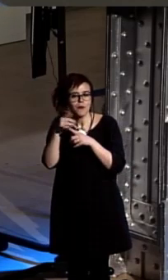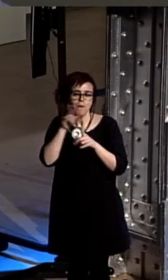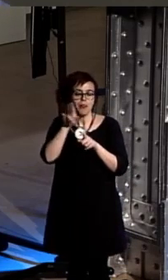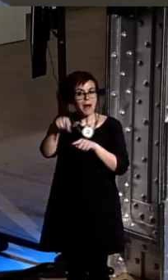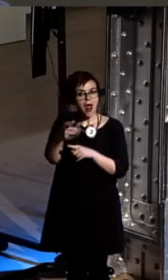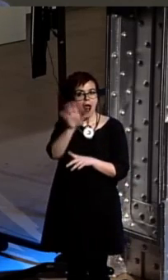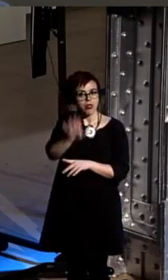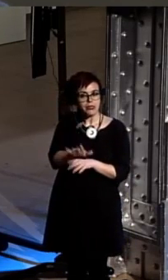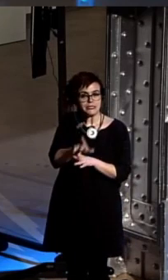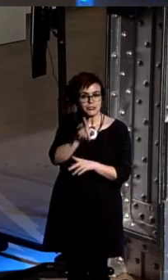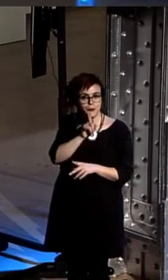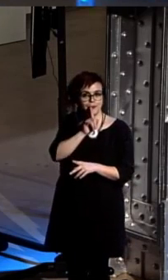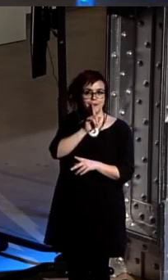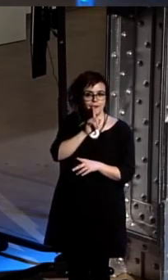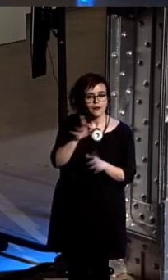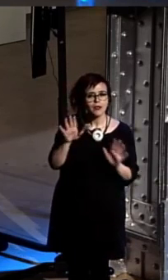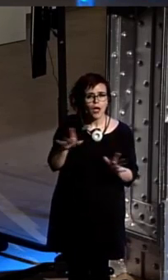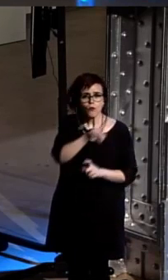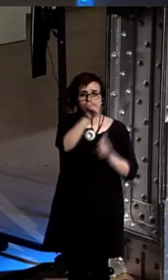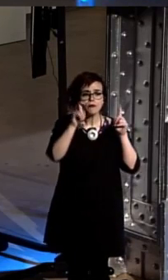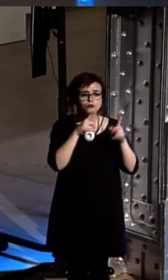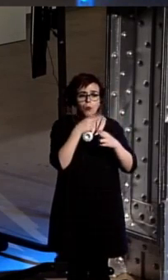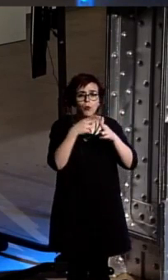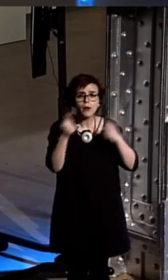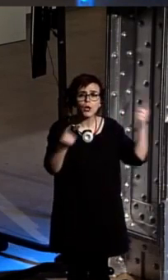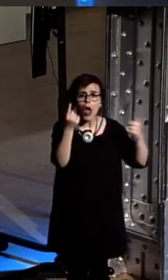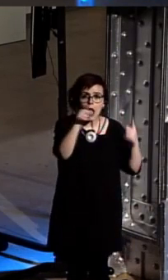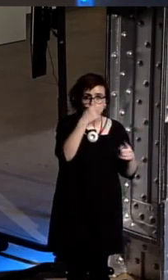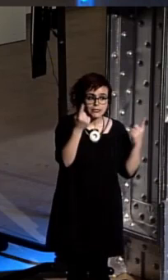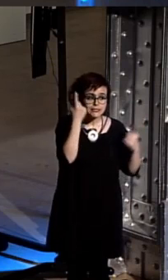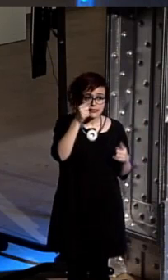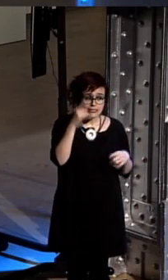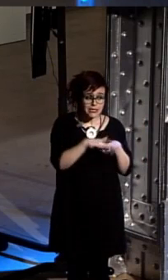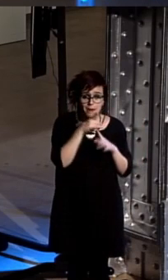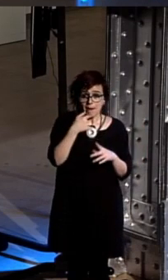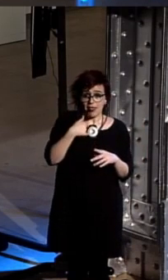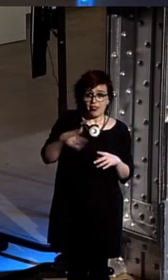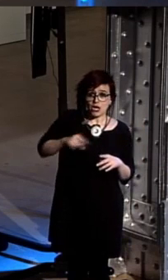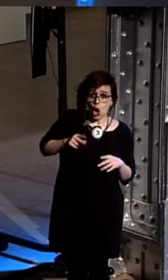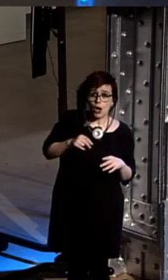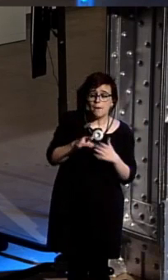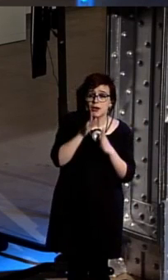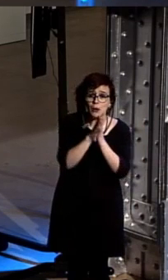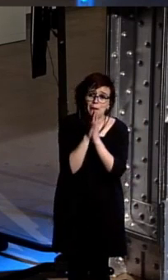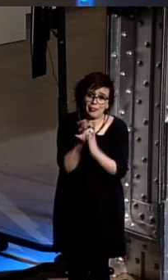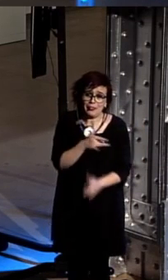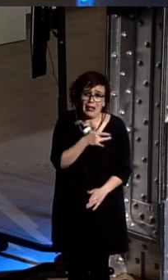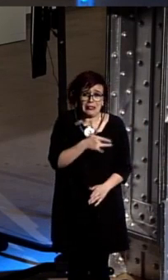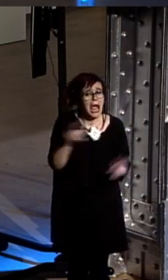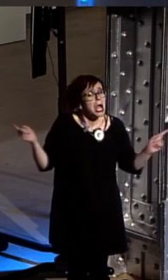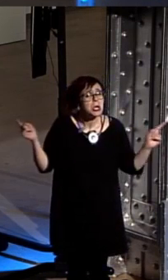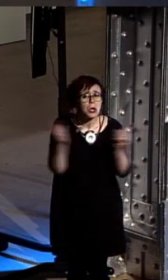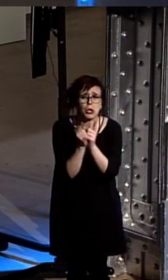secreto. No sé si había una pregunta del público, que sé que no, que me van a decir que no, pero me siento generosa. Muy